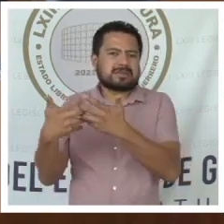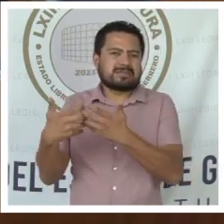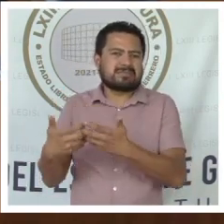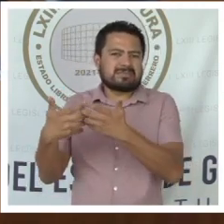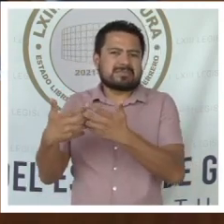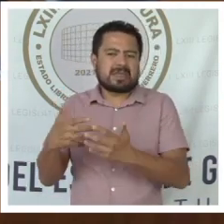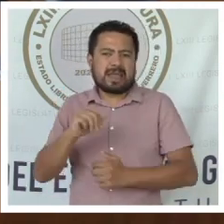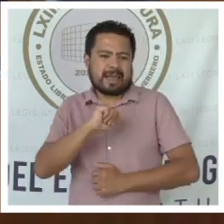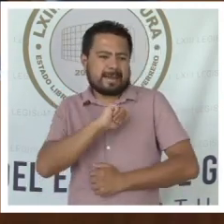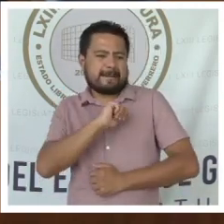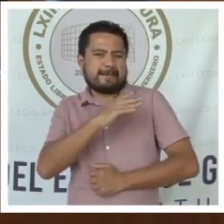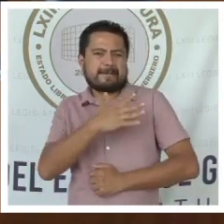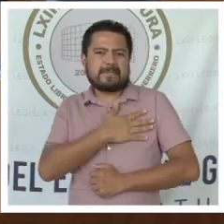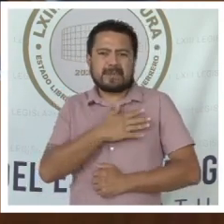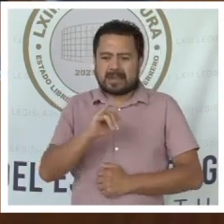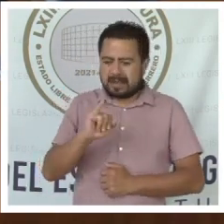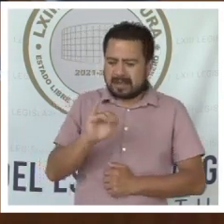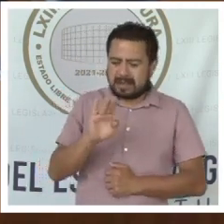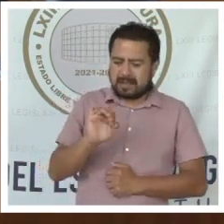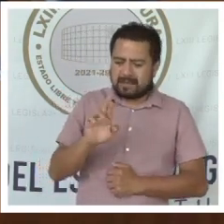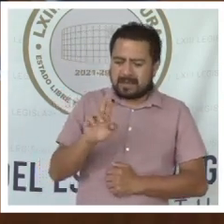española iberdrola